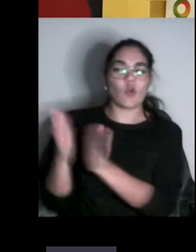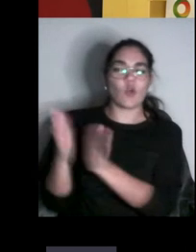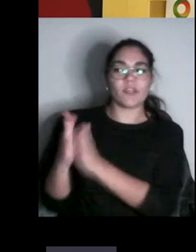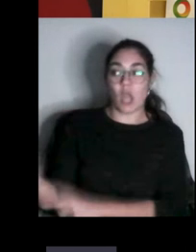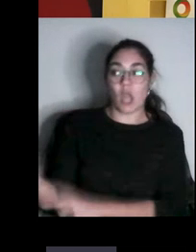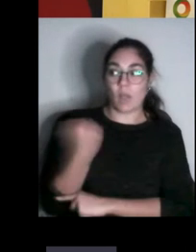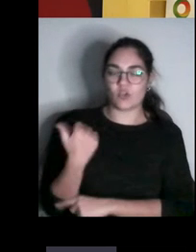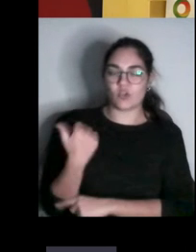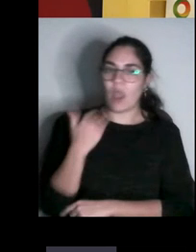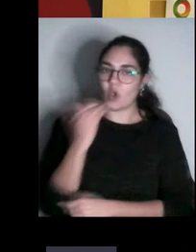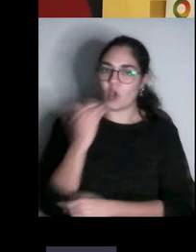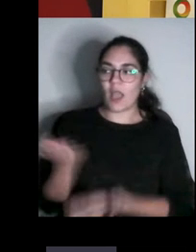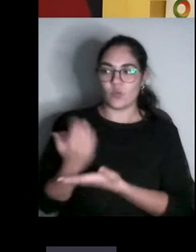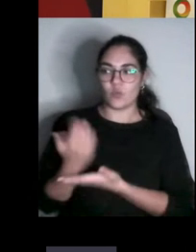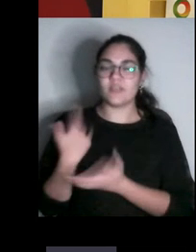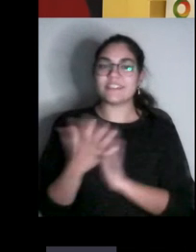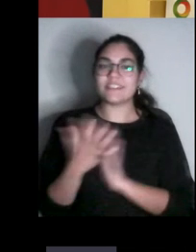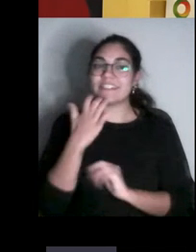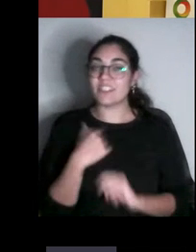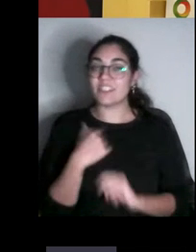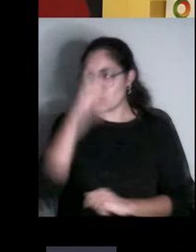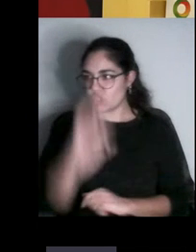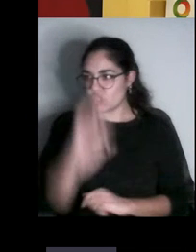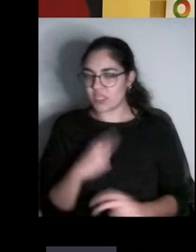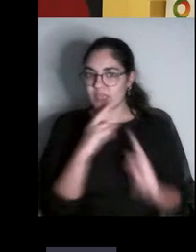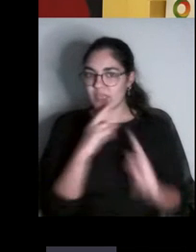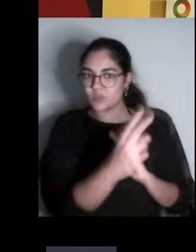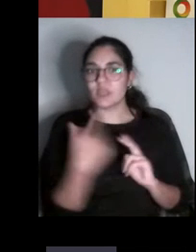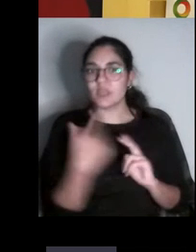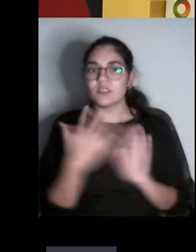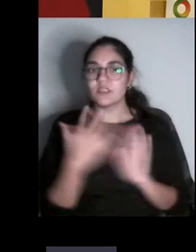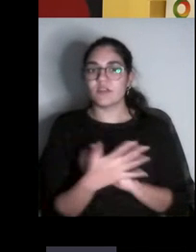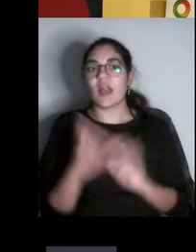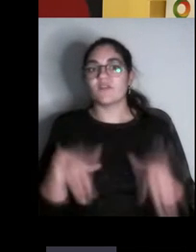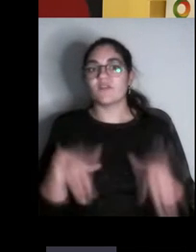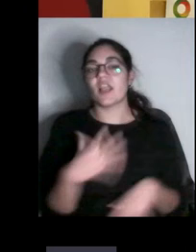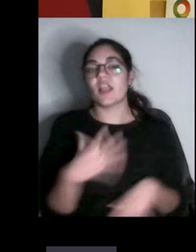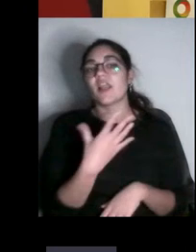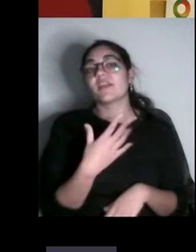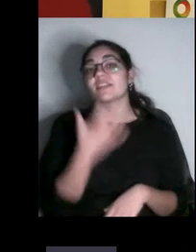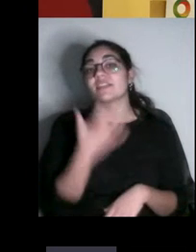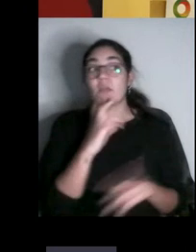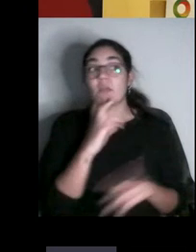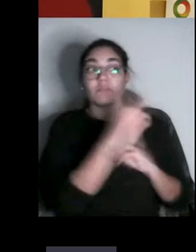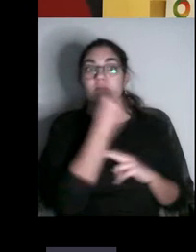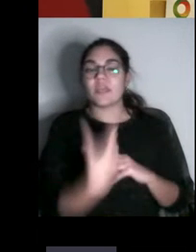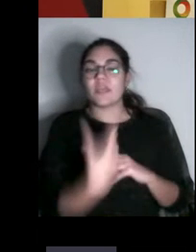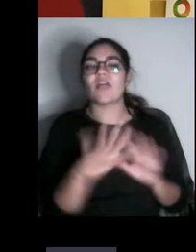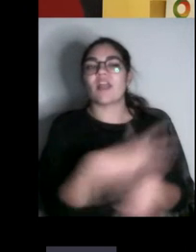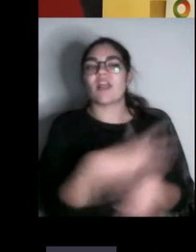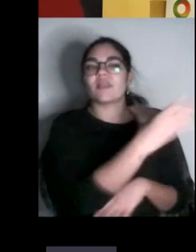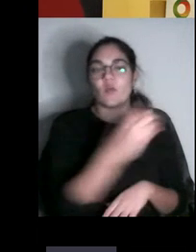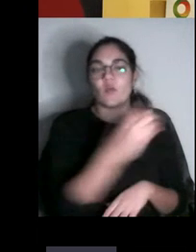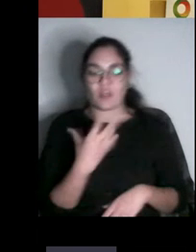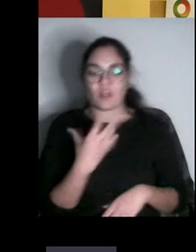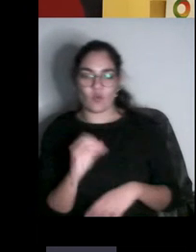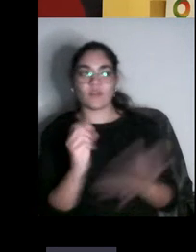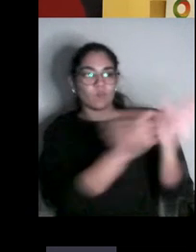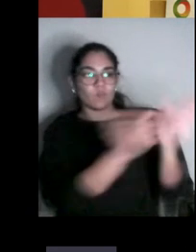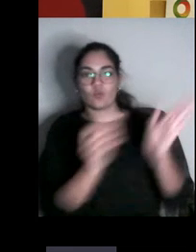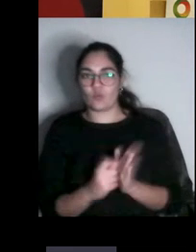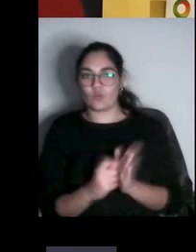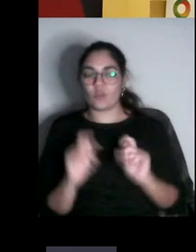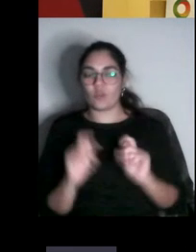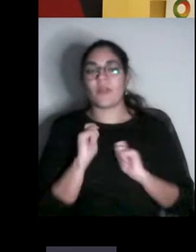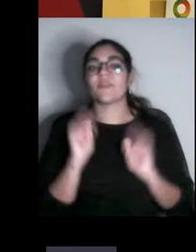pregunta si él no sabe contestarla haciendo que los 100 puntos se dividan entre 250 y 50 y la calificación en la asignatura es un 10%